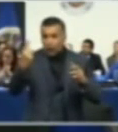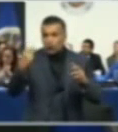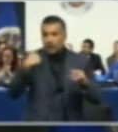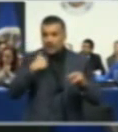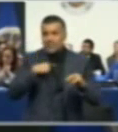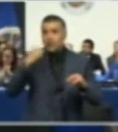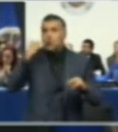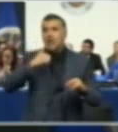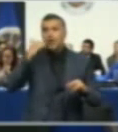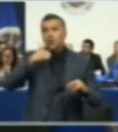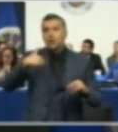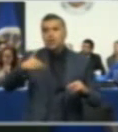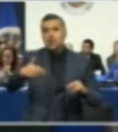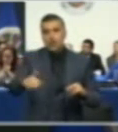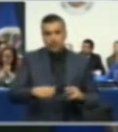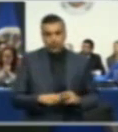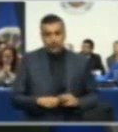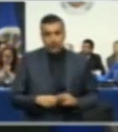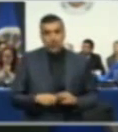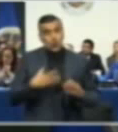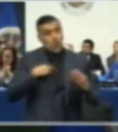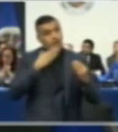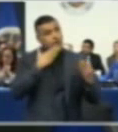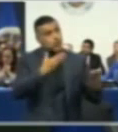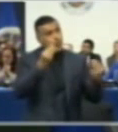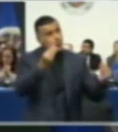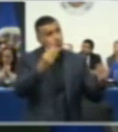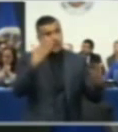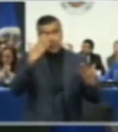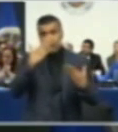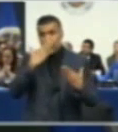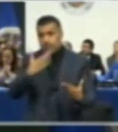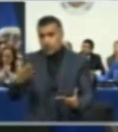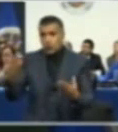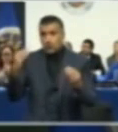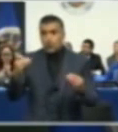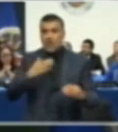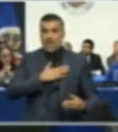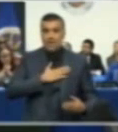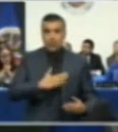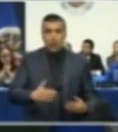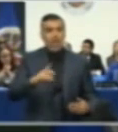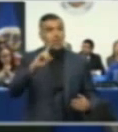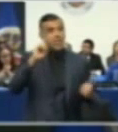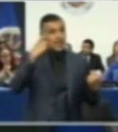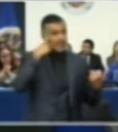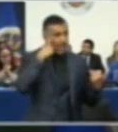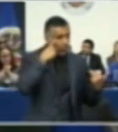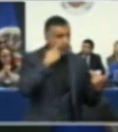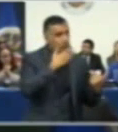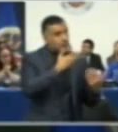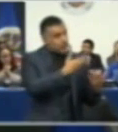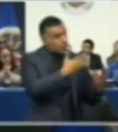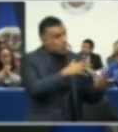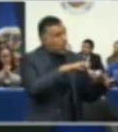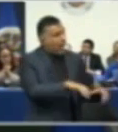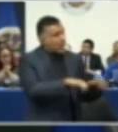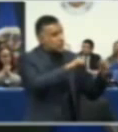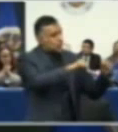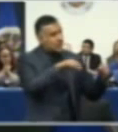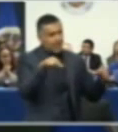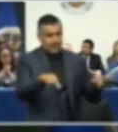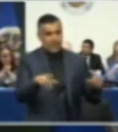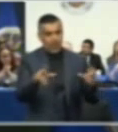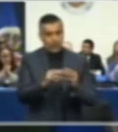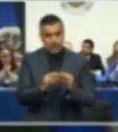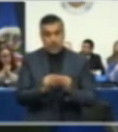ser una rutina. Lo agradezco mucho y agradezco también la disponibilidad del Estado de cómo asume esta